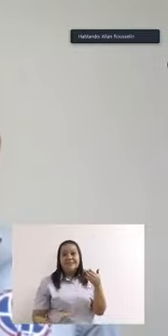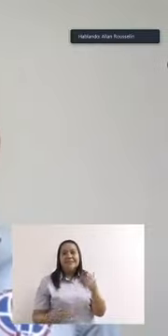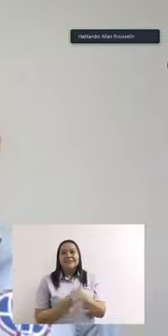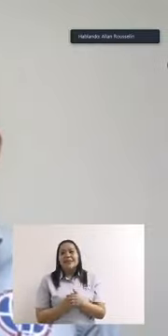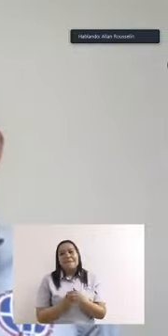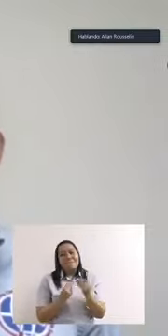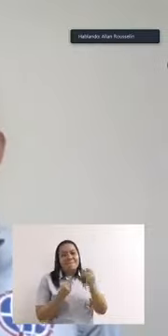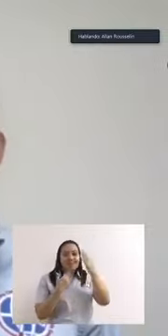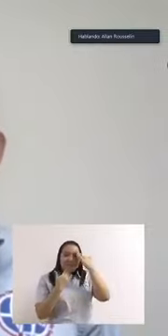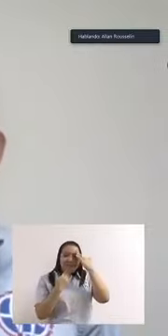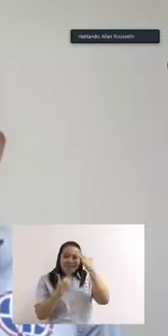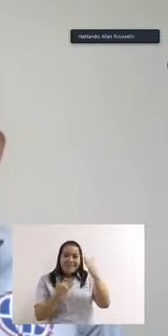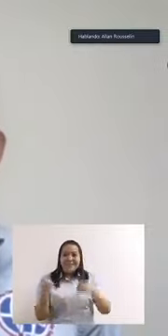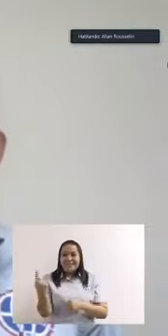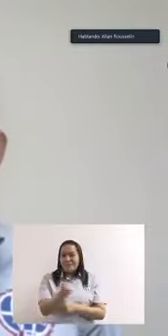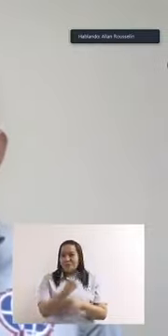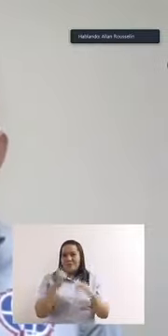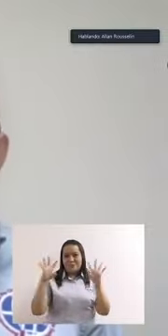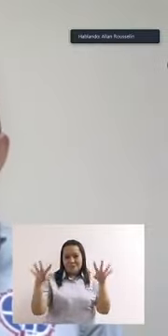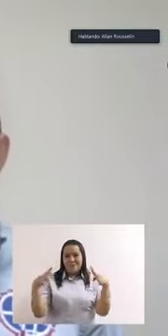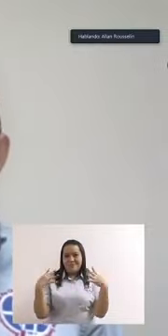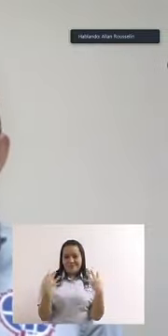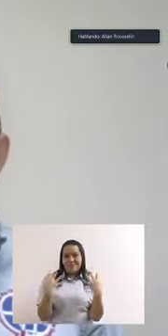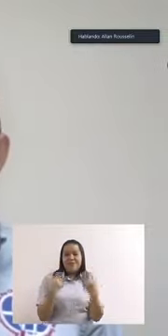Muchas gracias a todos por acompañarnos.